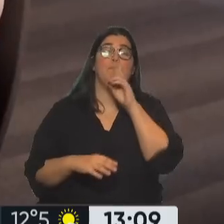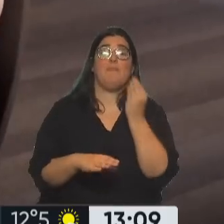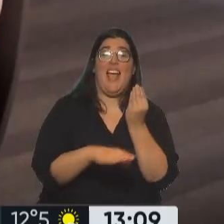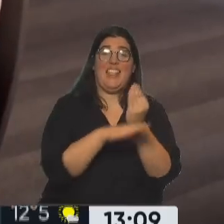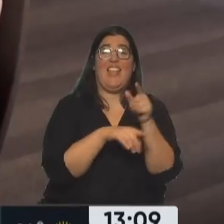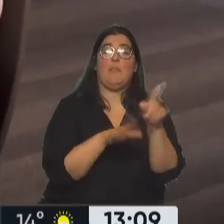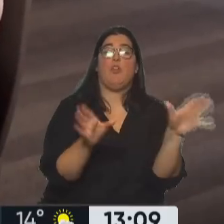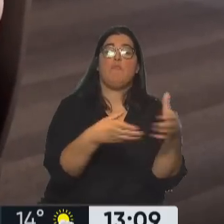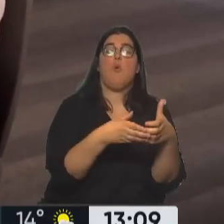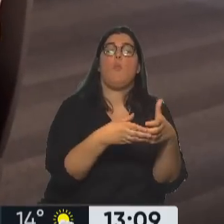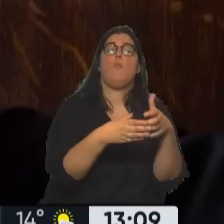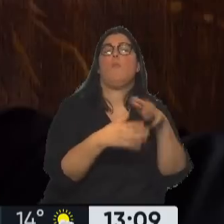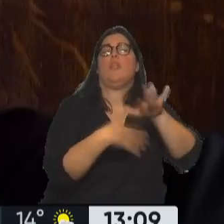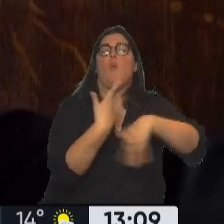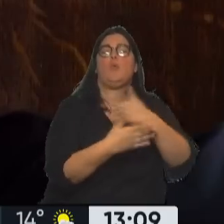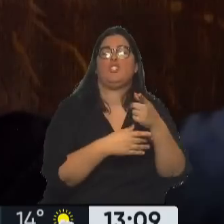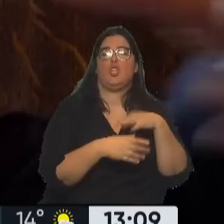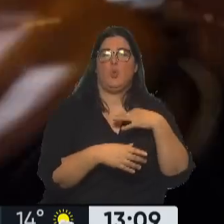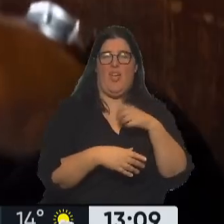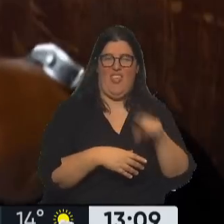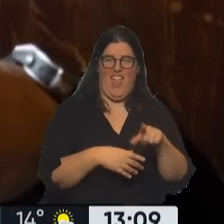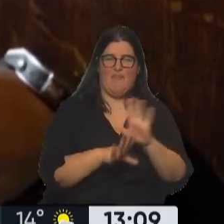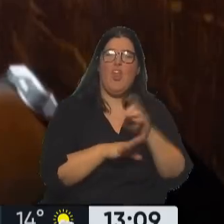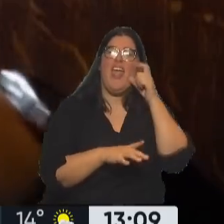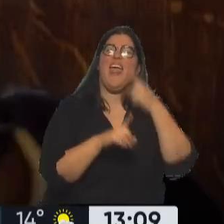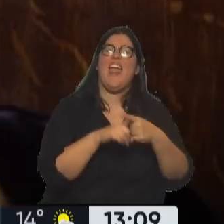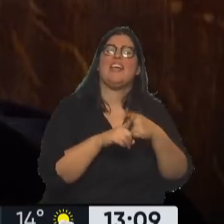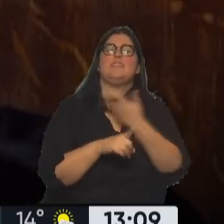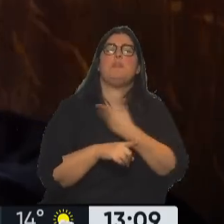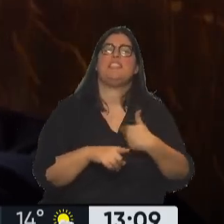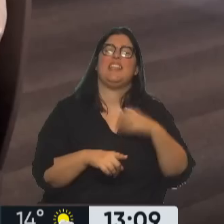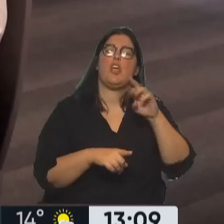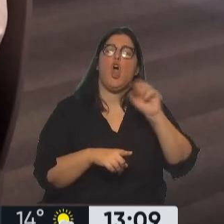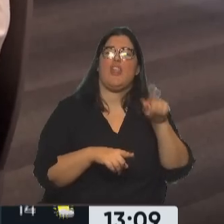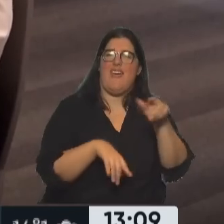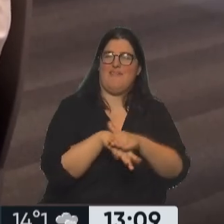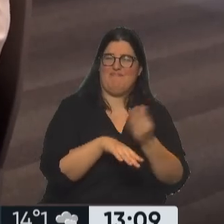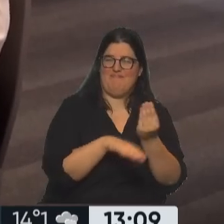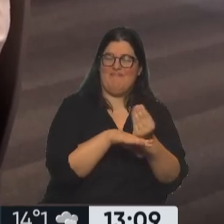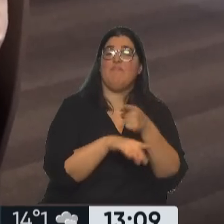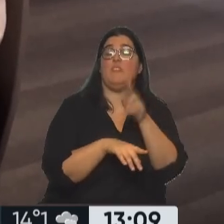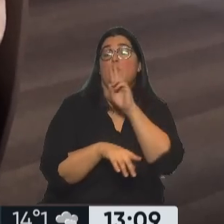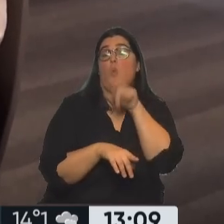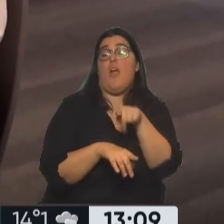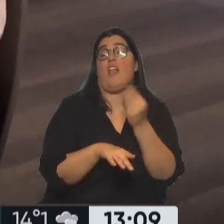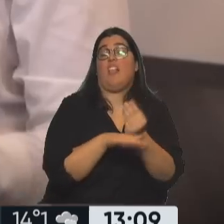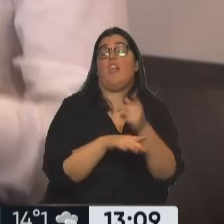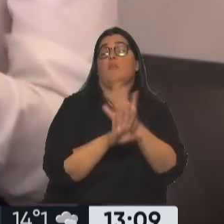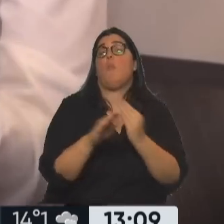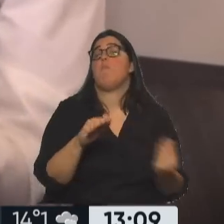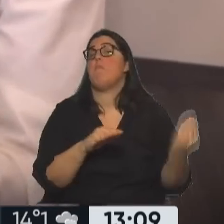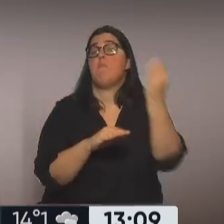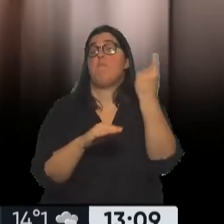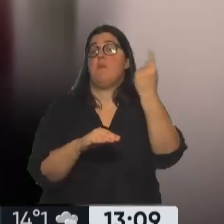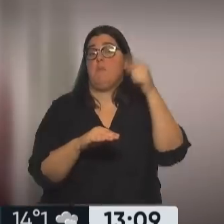el movimiento Revolución Ciudadana que lidera el expresidente Rafael Correa, se posiciona en el primer puesto con el 21%